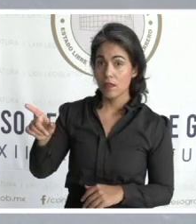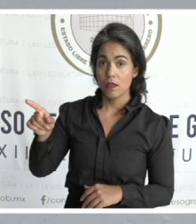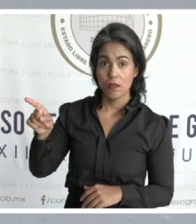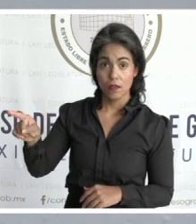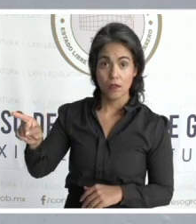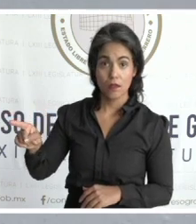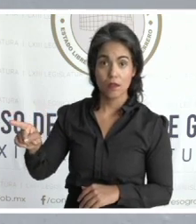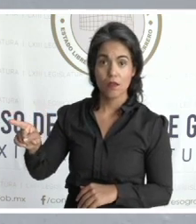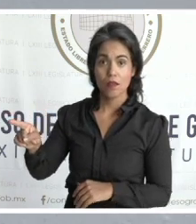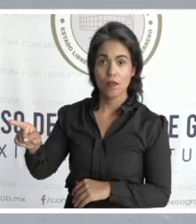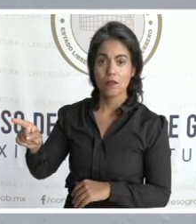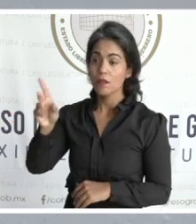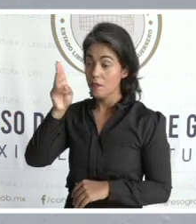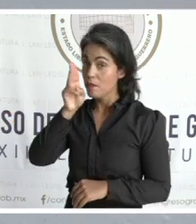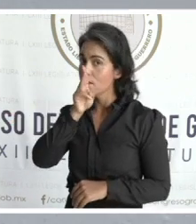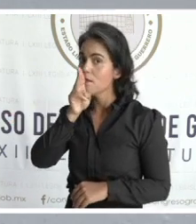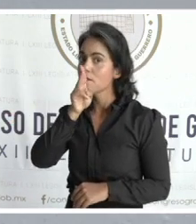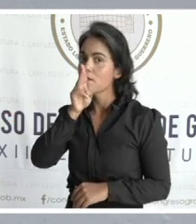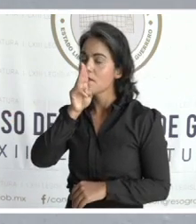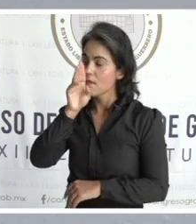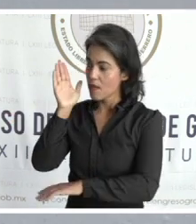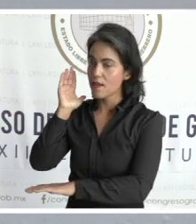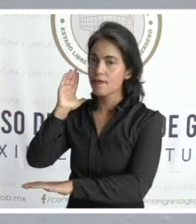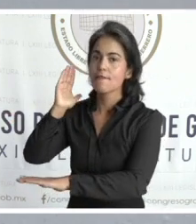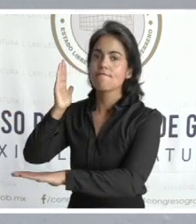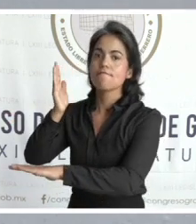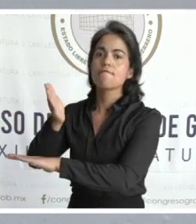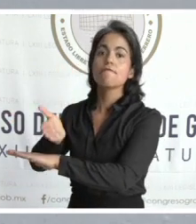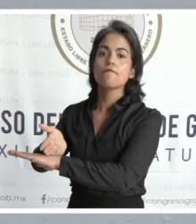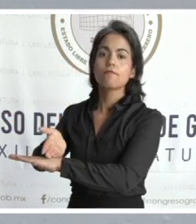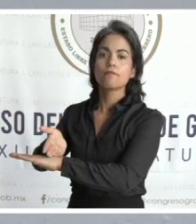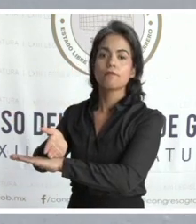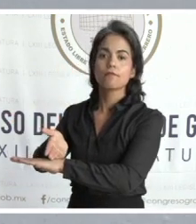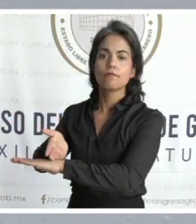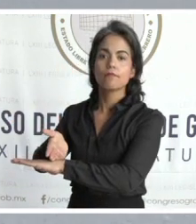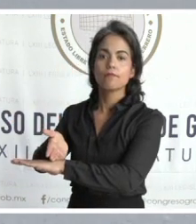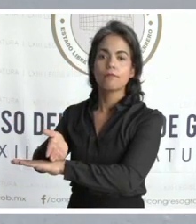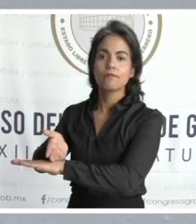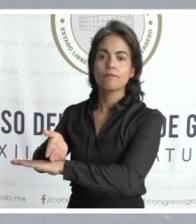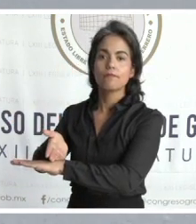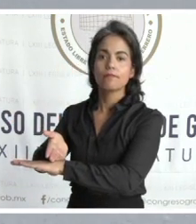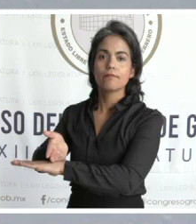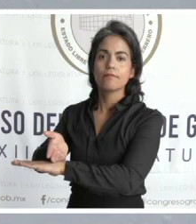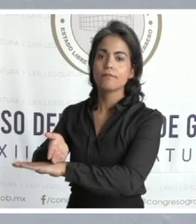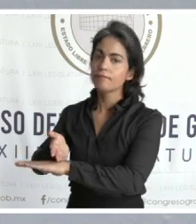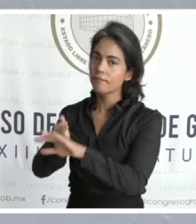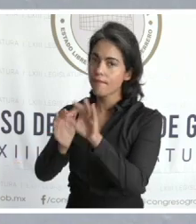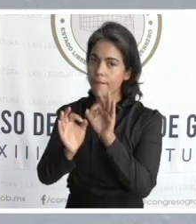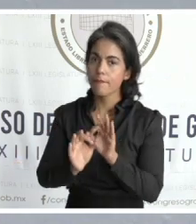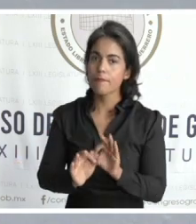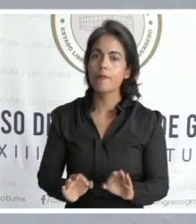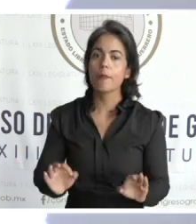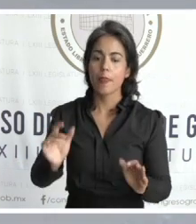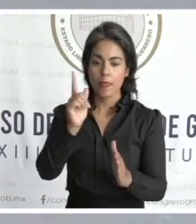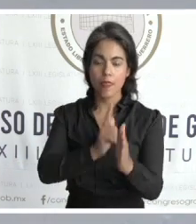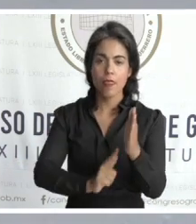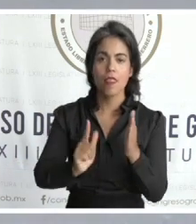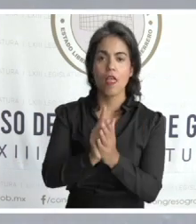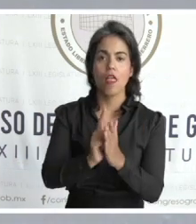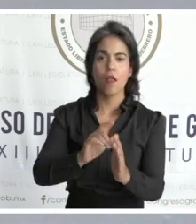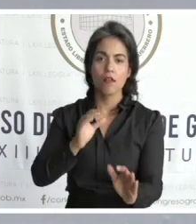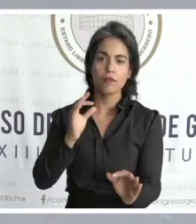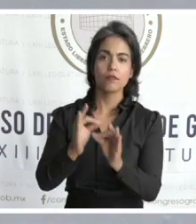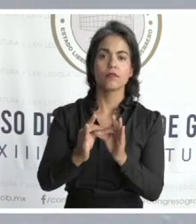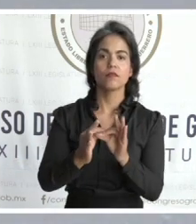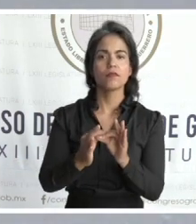del grado de culpa, ya sea por omisión o lo que resulte en este acto tan atroz y